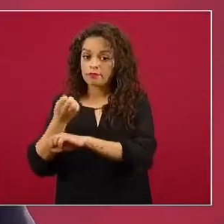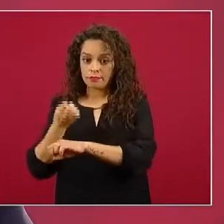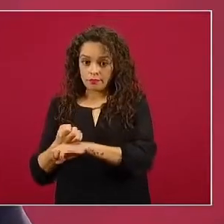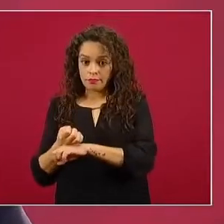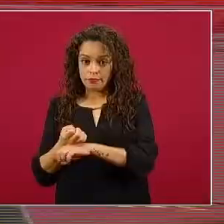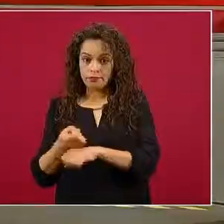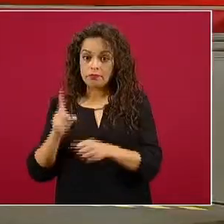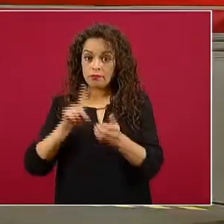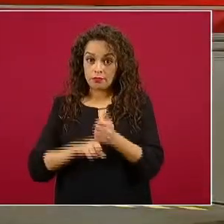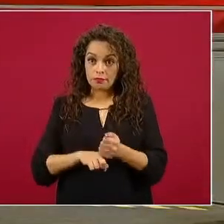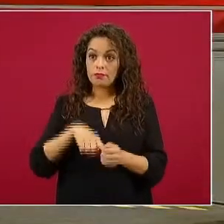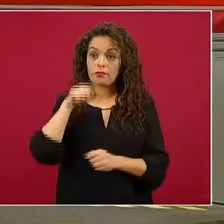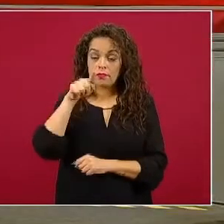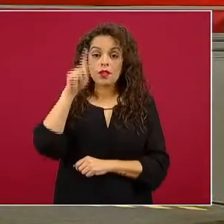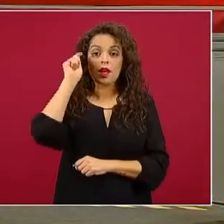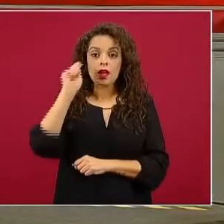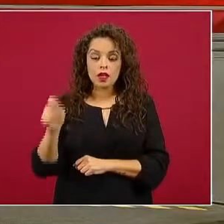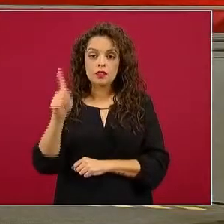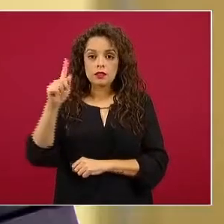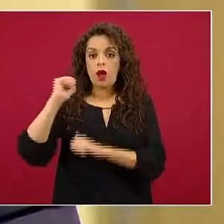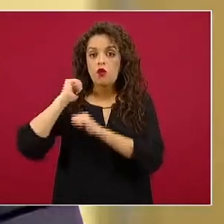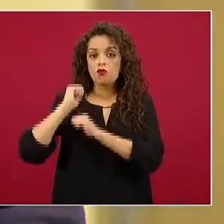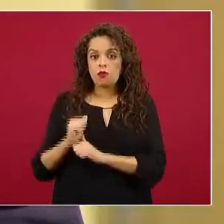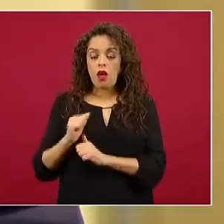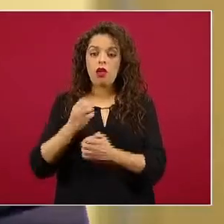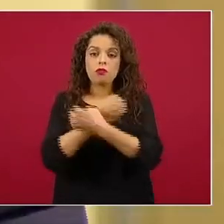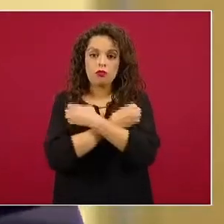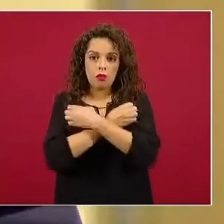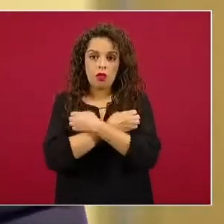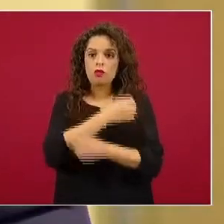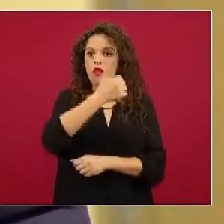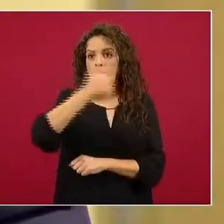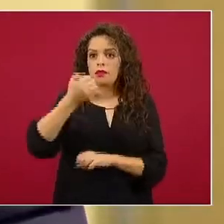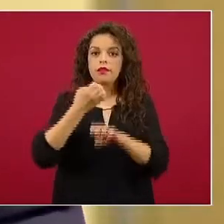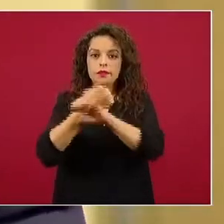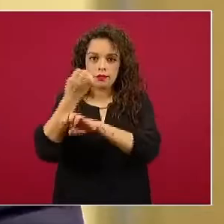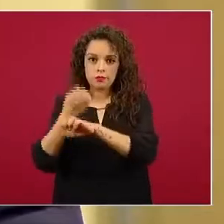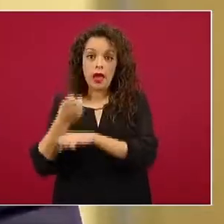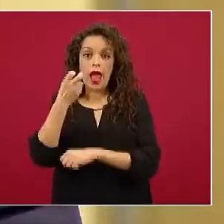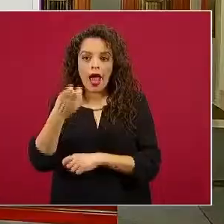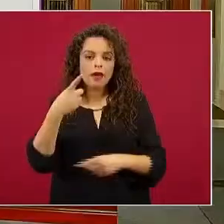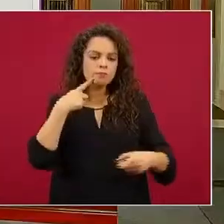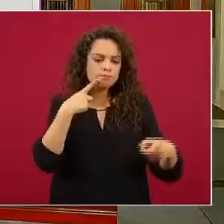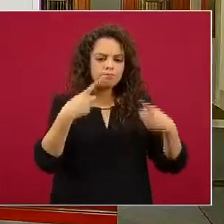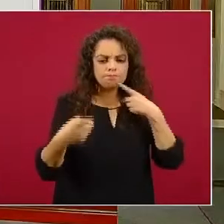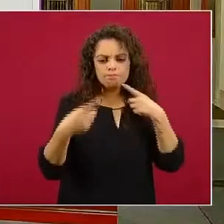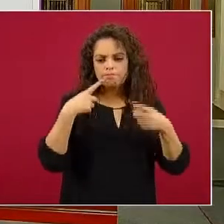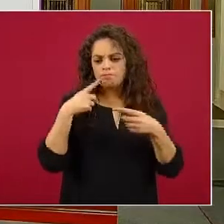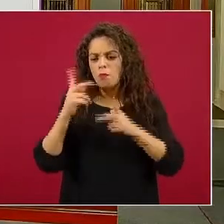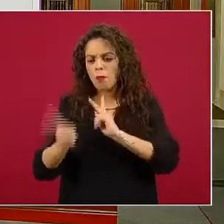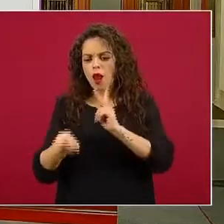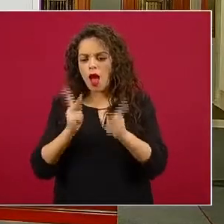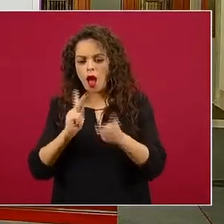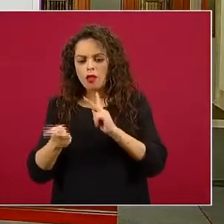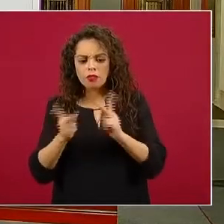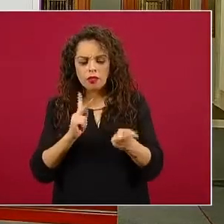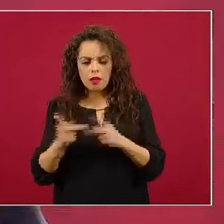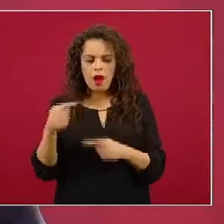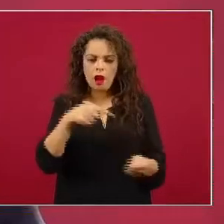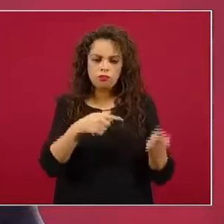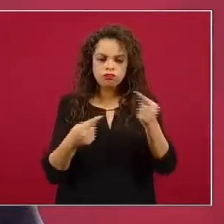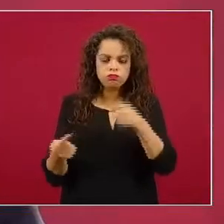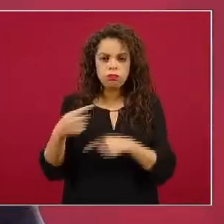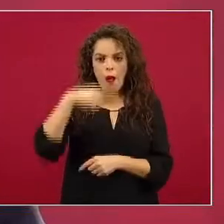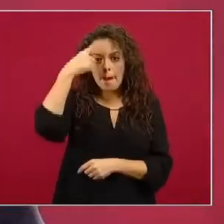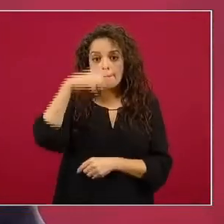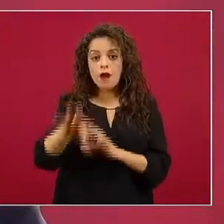son autoridades educativas en los estados. Y esto se va dialogando para encontrar el mejor momento, dadas las